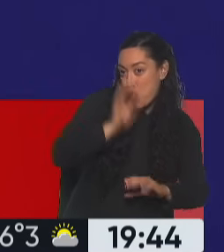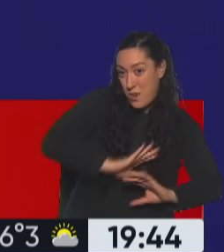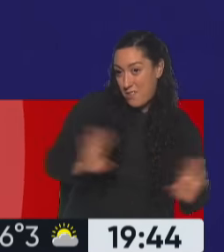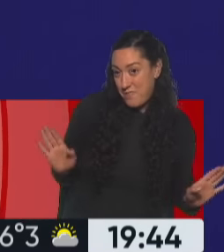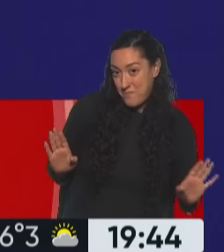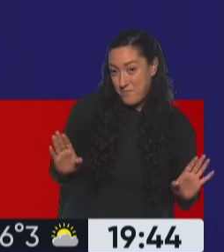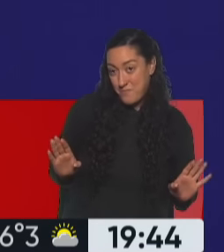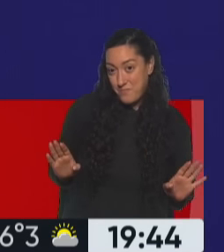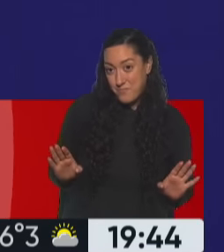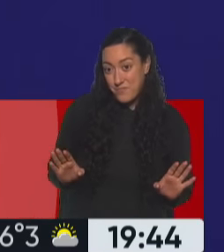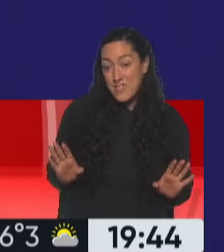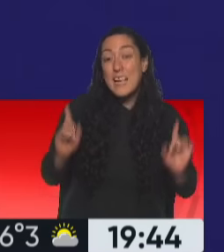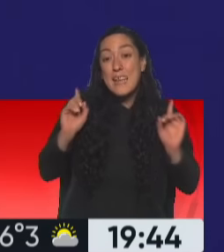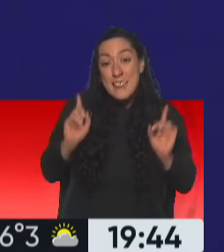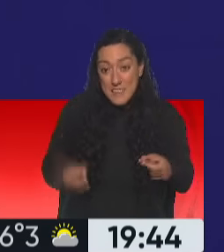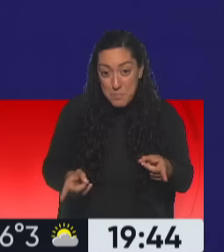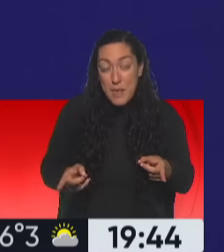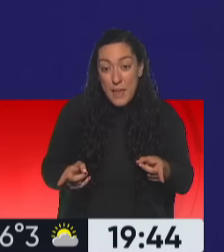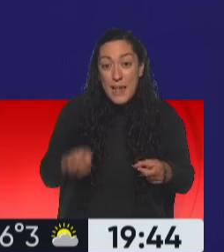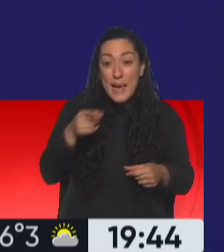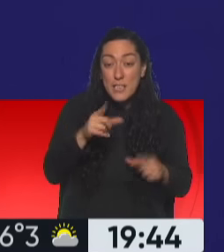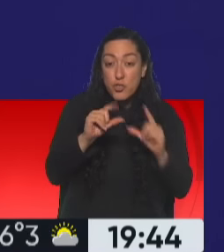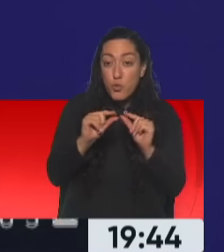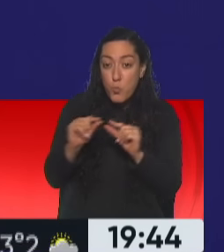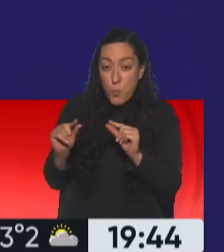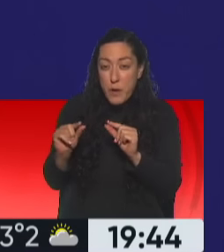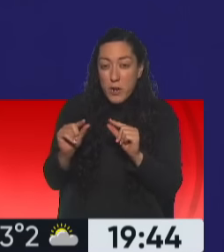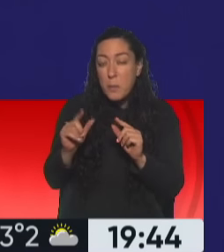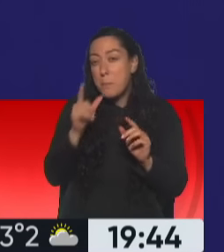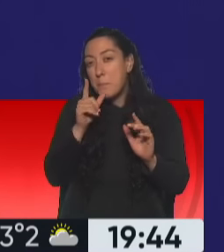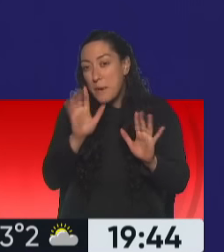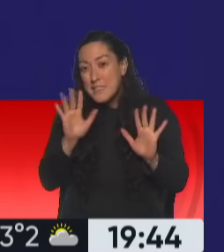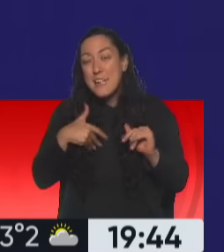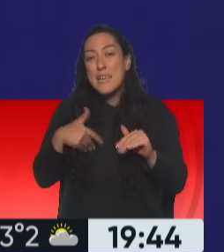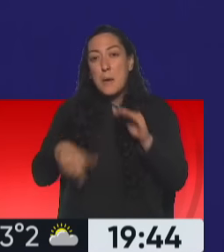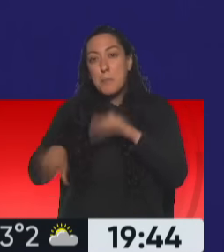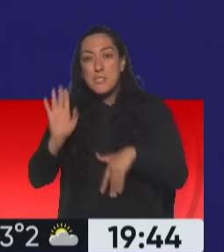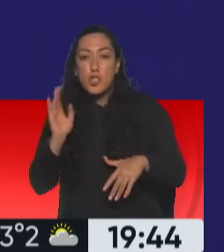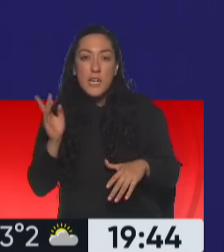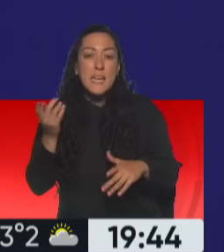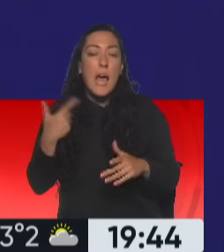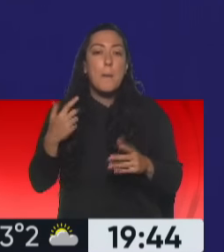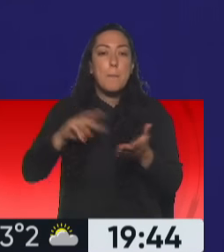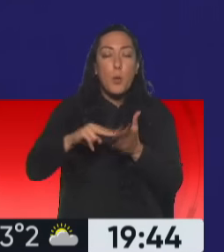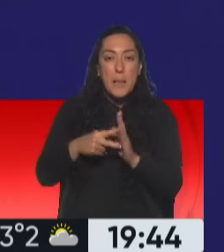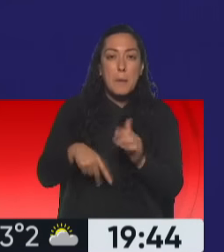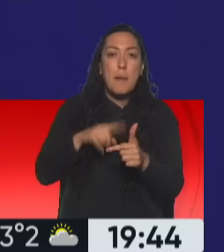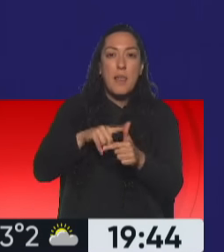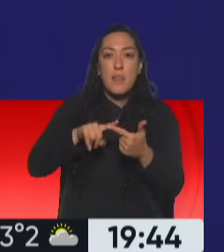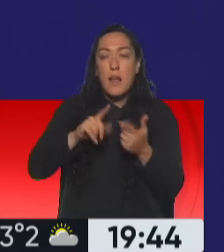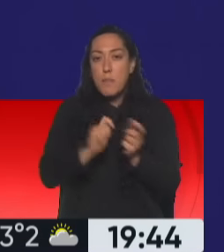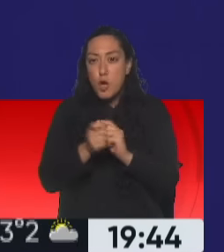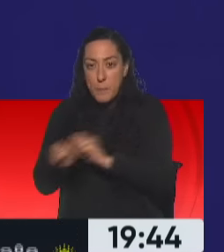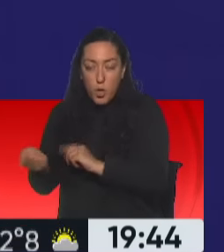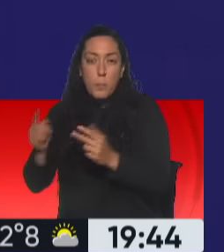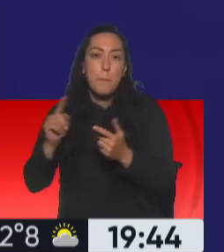no solo eso, además, esas series además tienen tendencia. Entonces tienen un problema de tendencia, tienen un problema de volatilidad.